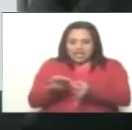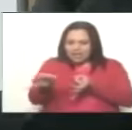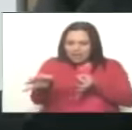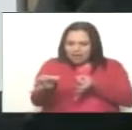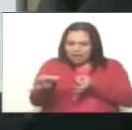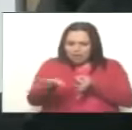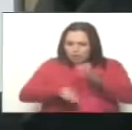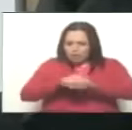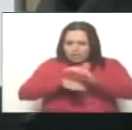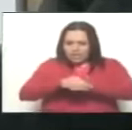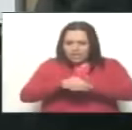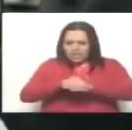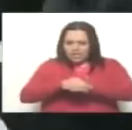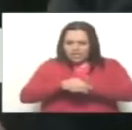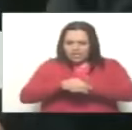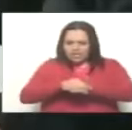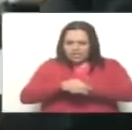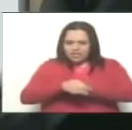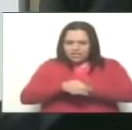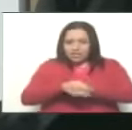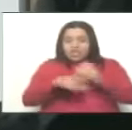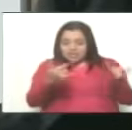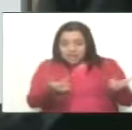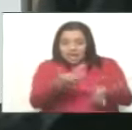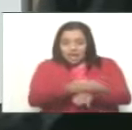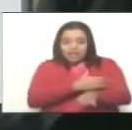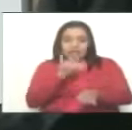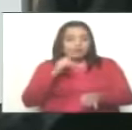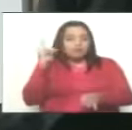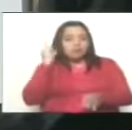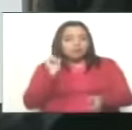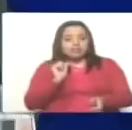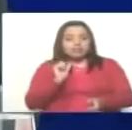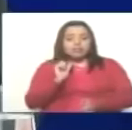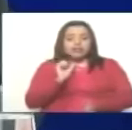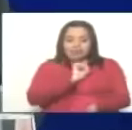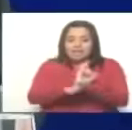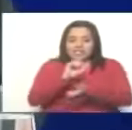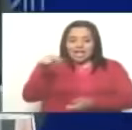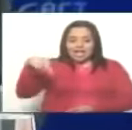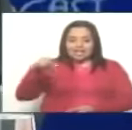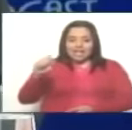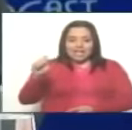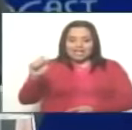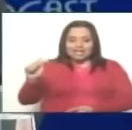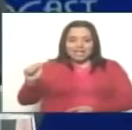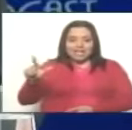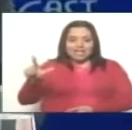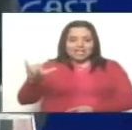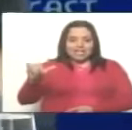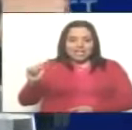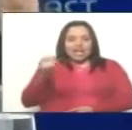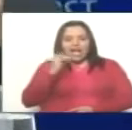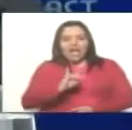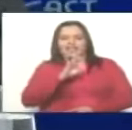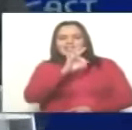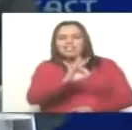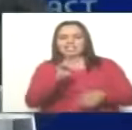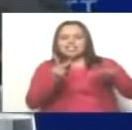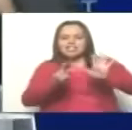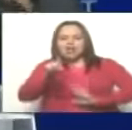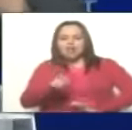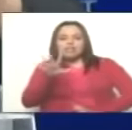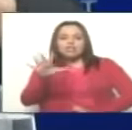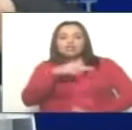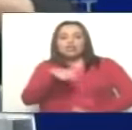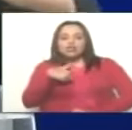de la huella de... Ya estaba detenida para ese momento Natalia. Uh-huh. Daba 37.5. Allí fue donde